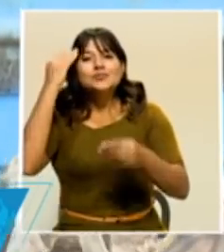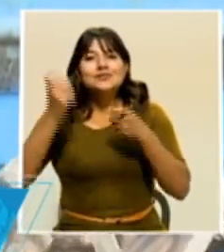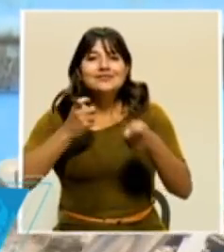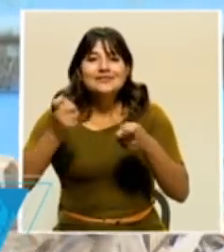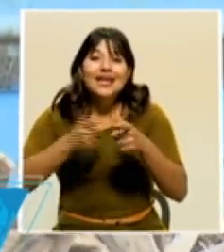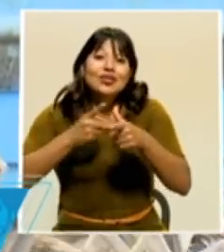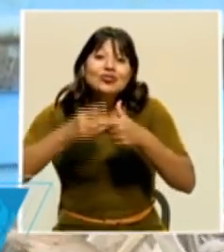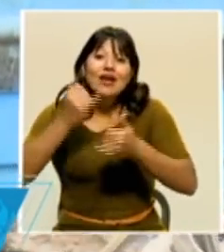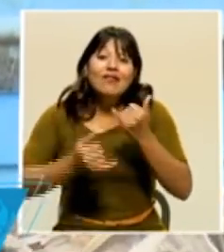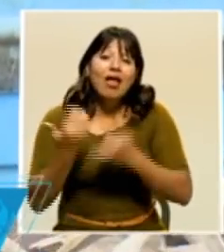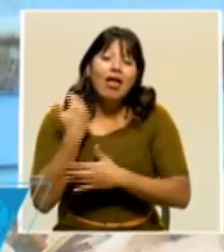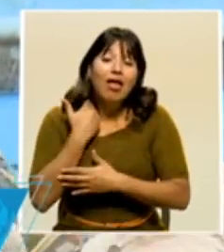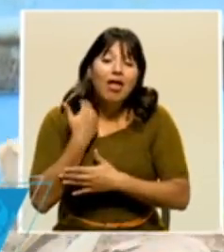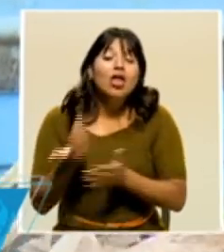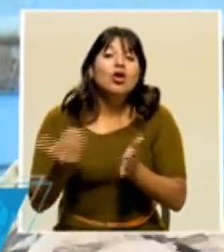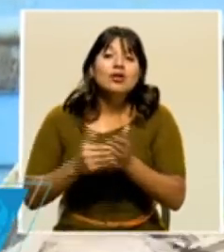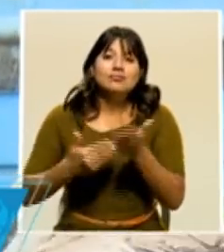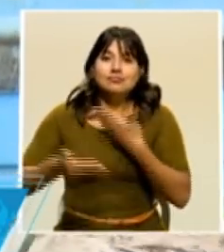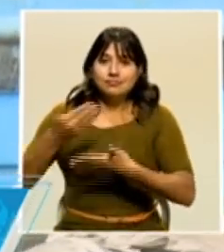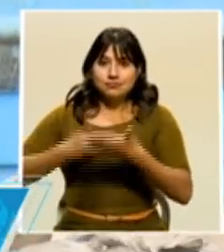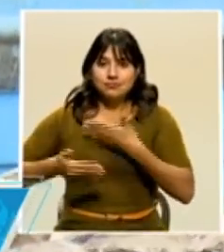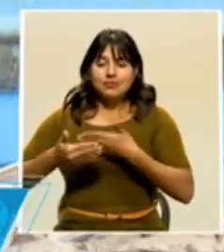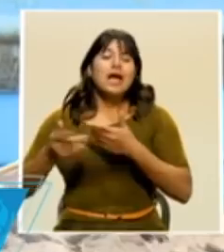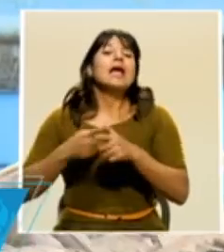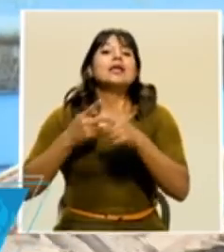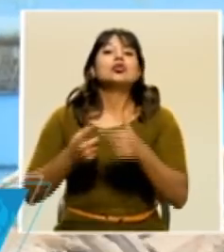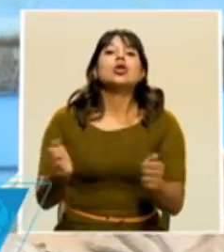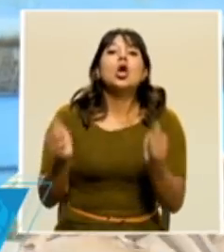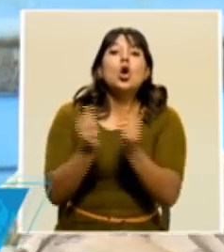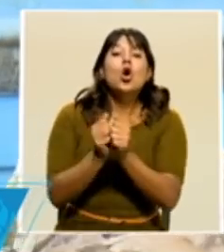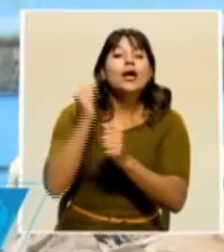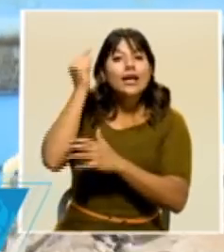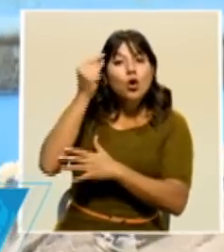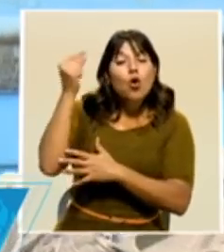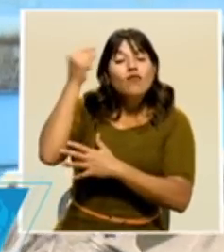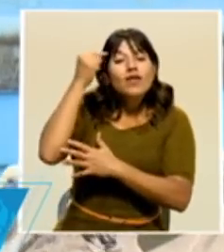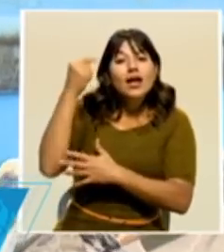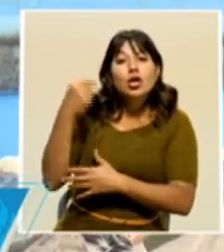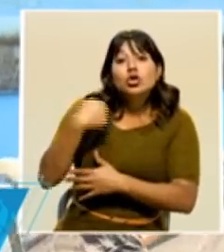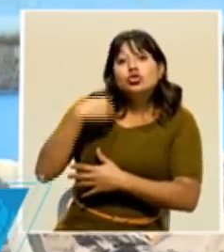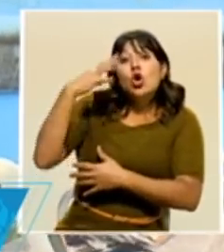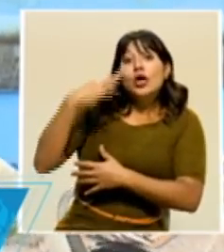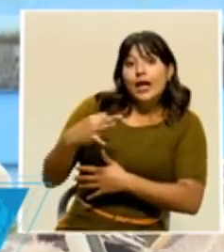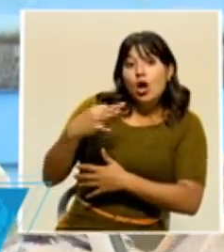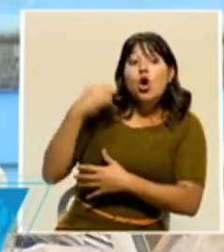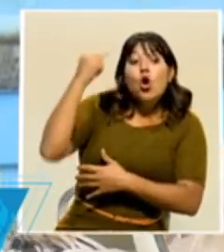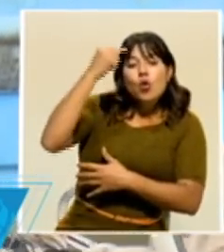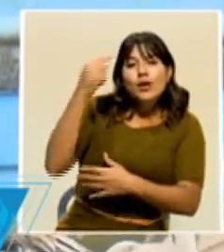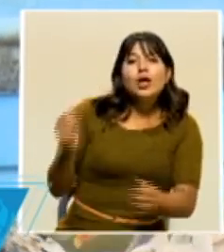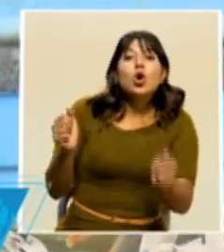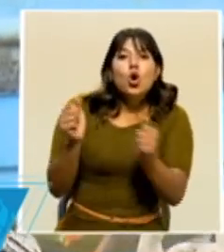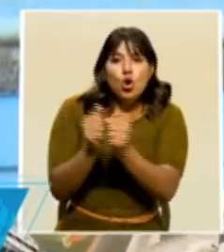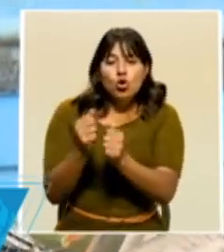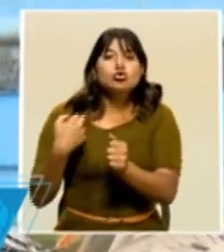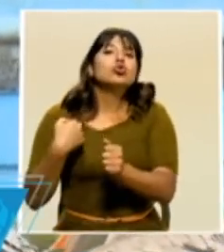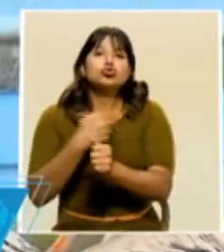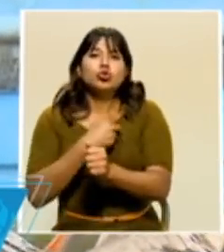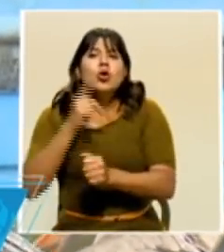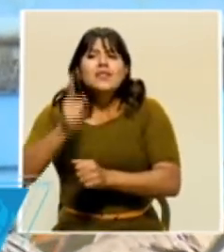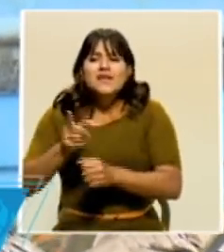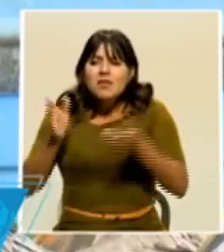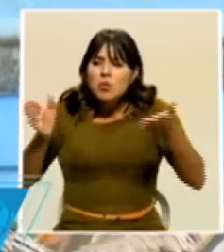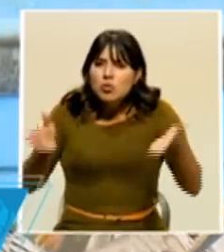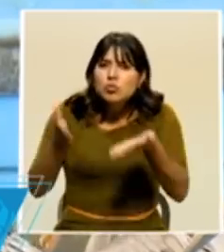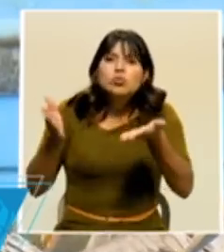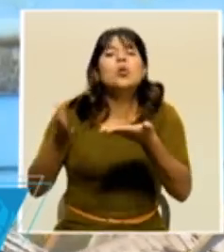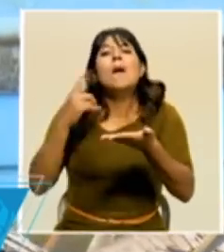tanto luego vamos al caos otra vez, ¿verdad? Entonces, con el gobierno, creo que el gobierno junto con los sectores tenemos que motivar esa capacitación,